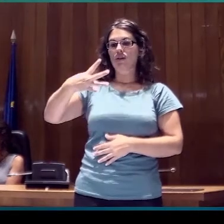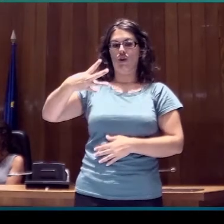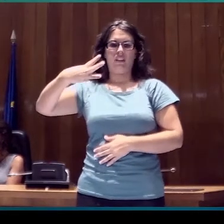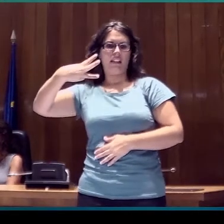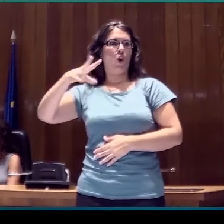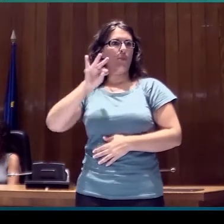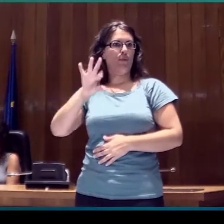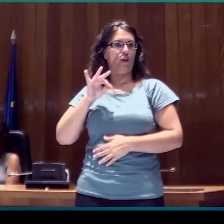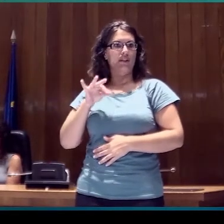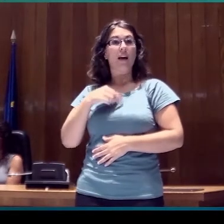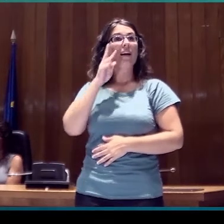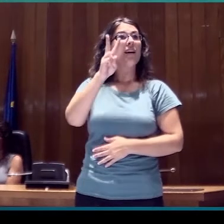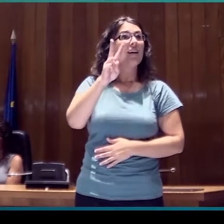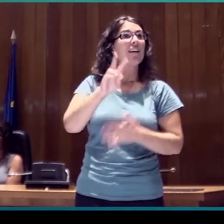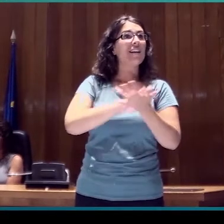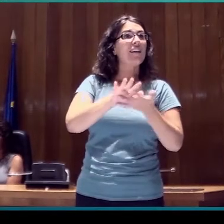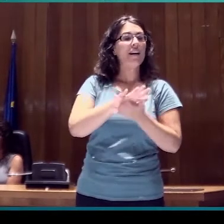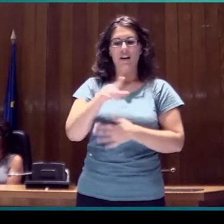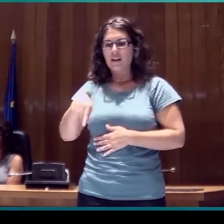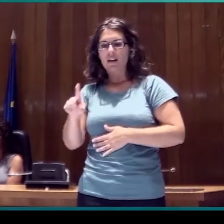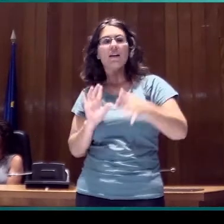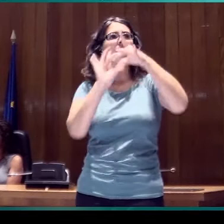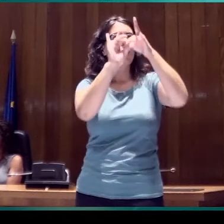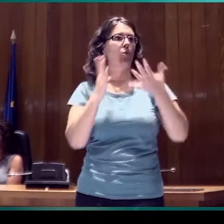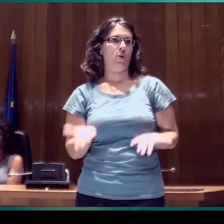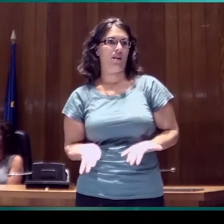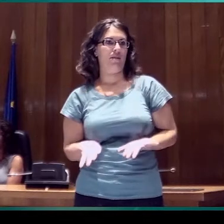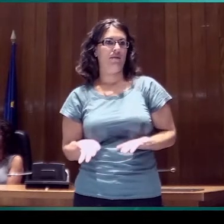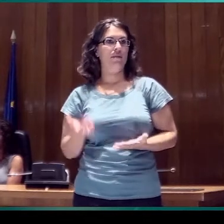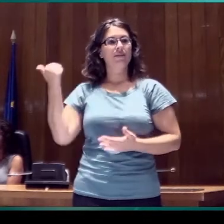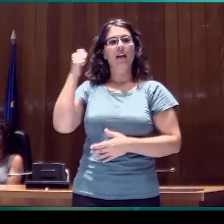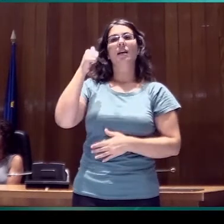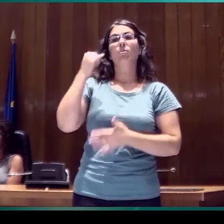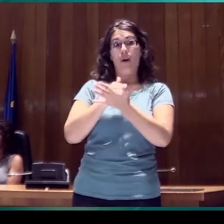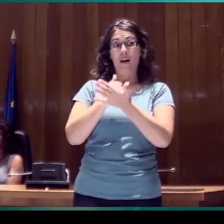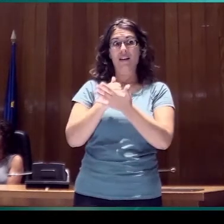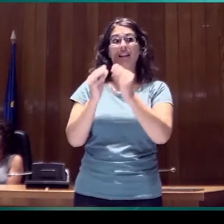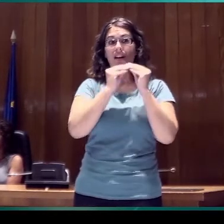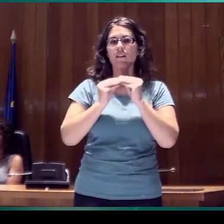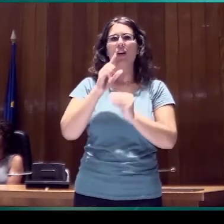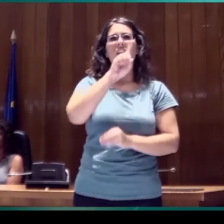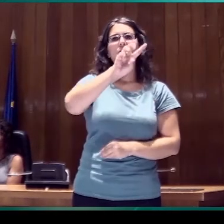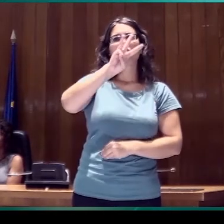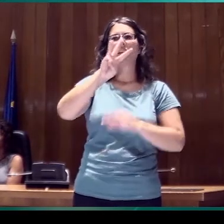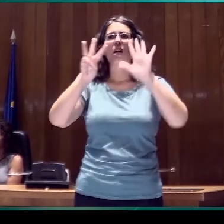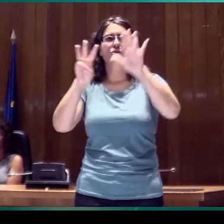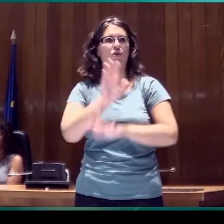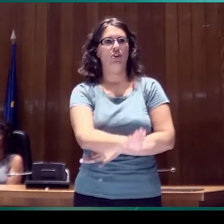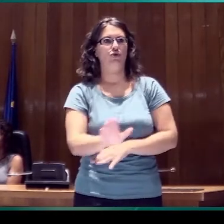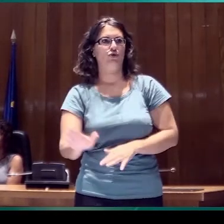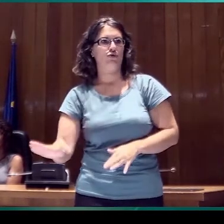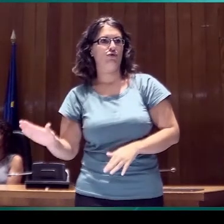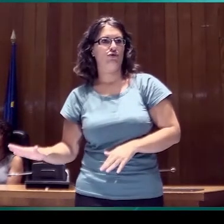corresponde con ese enunciado. La estandarización de esta prueba se hizo con 138 niños, mayoritariamente